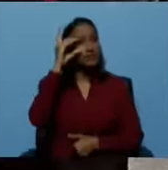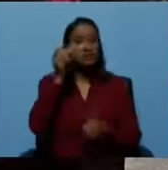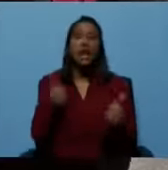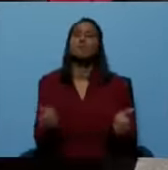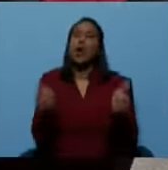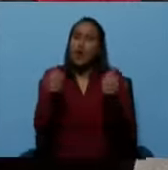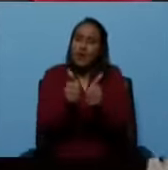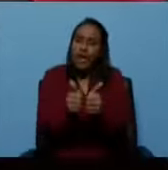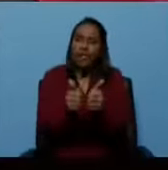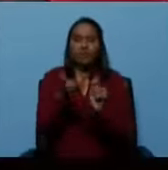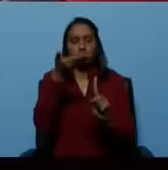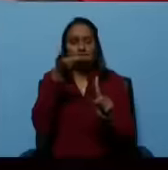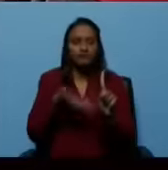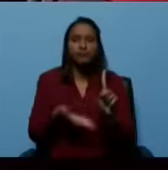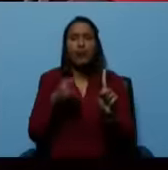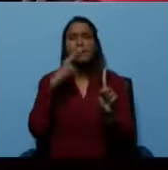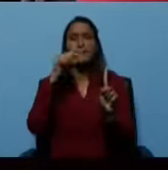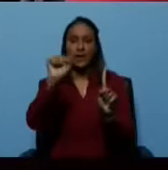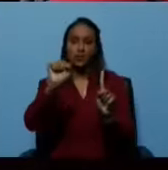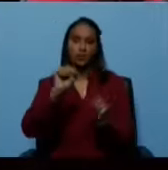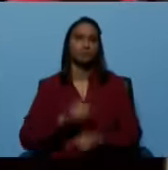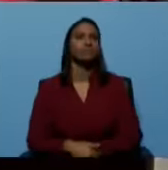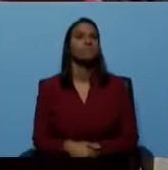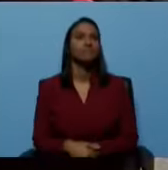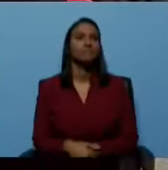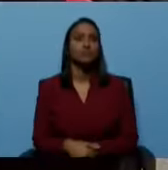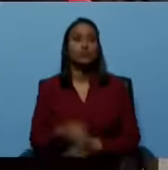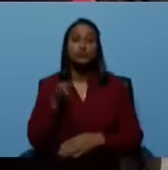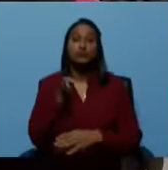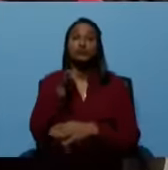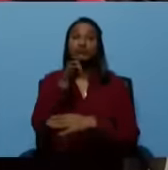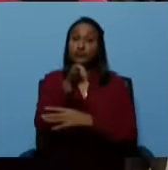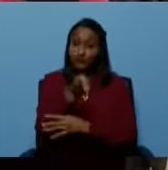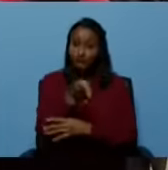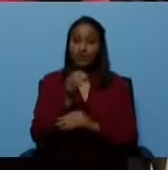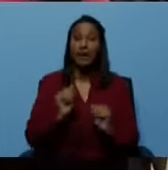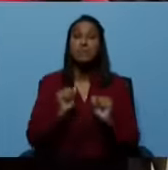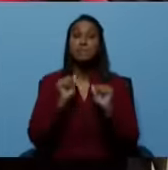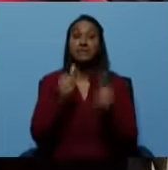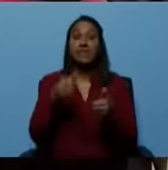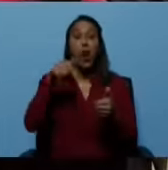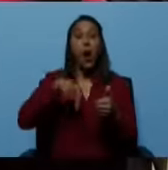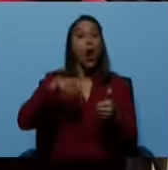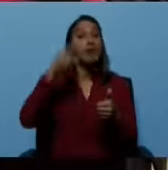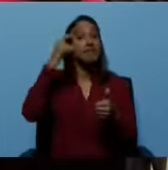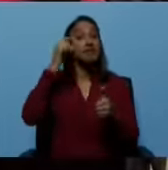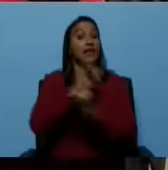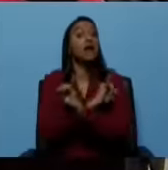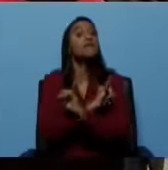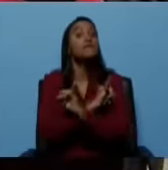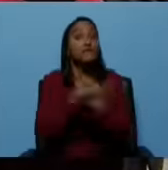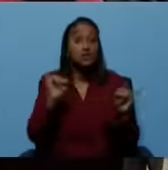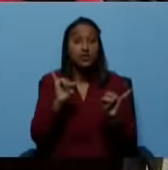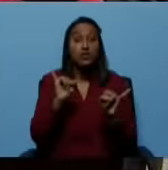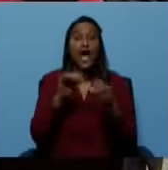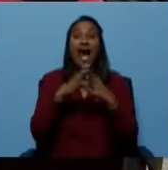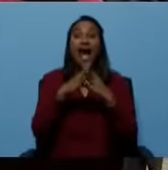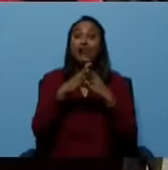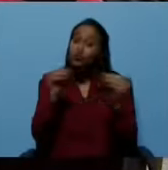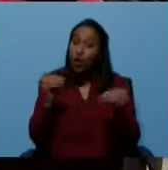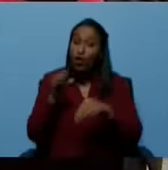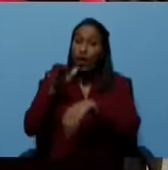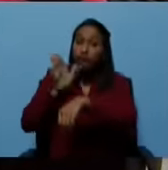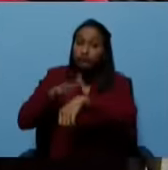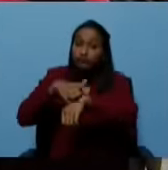Estado venezolano Nicolás Maduro Moros en esta comparecencia. Culmina entonces este ciclo de audiencias convocadas por el Tribunal Supremo